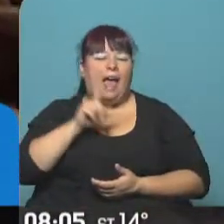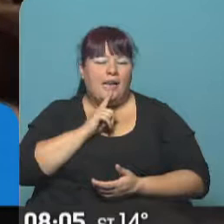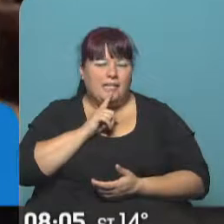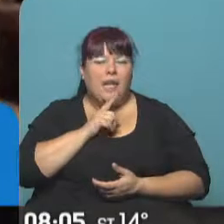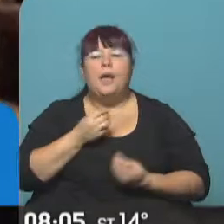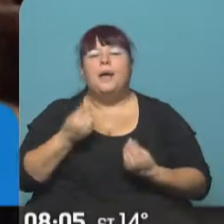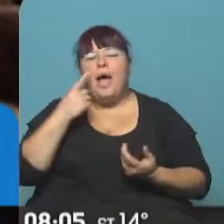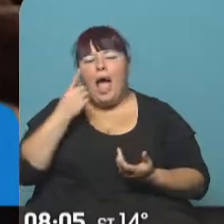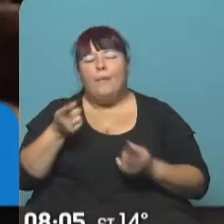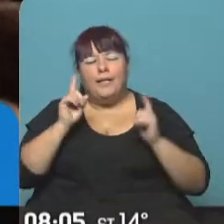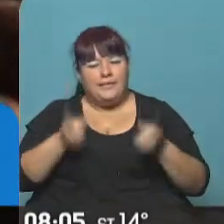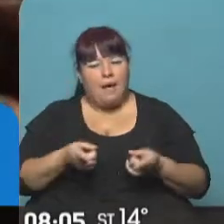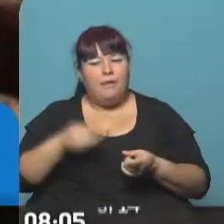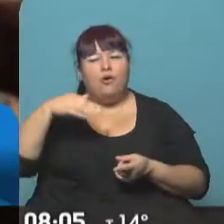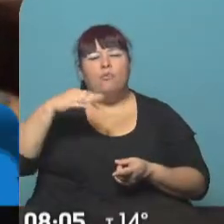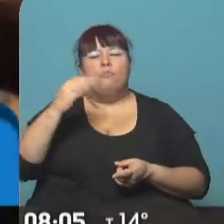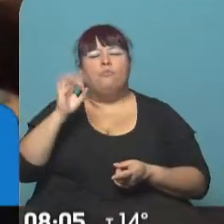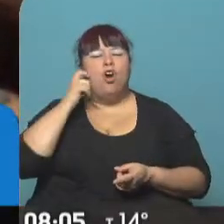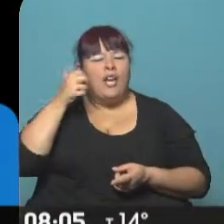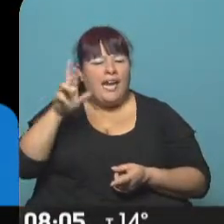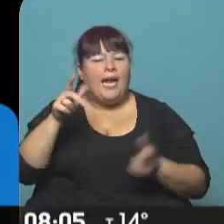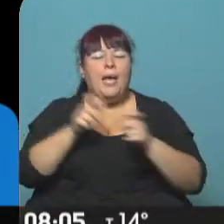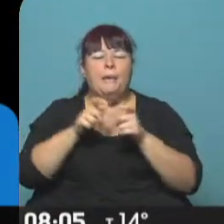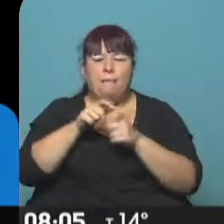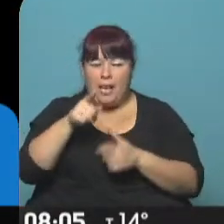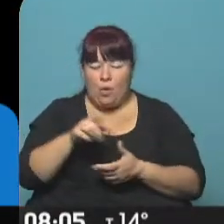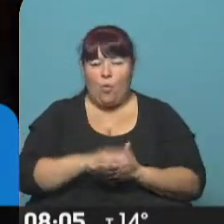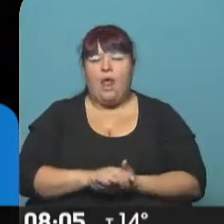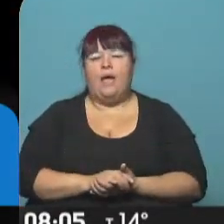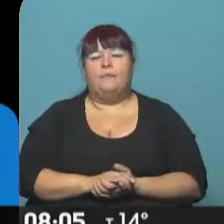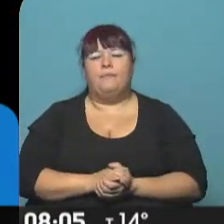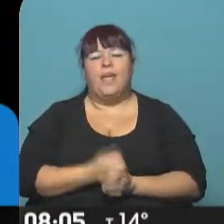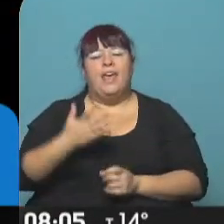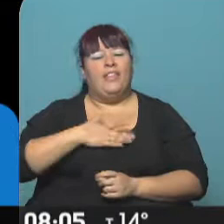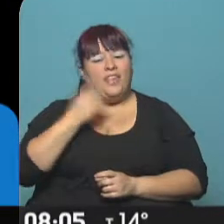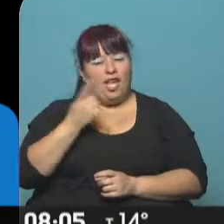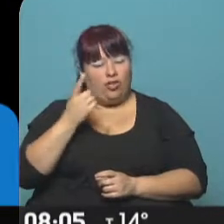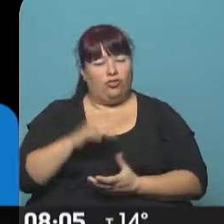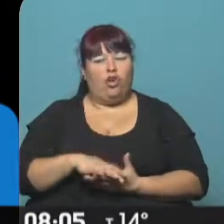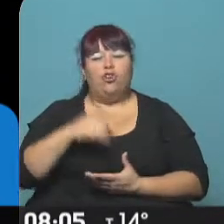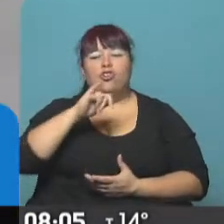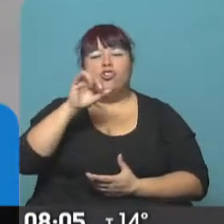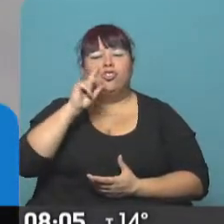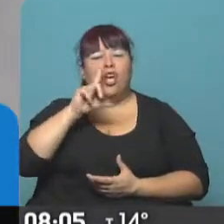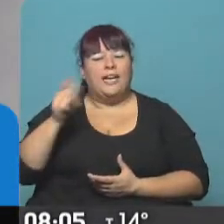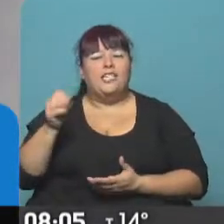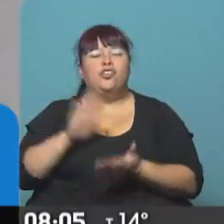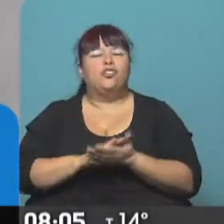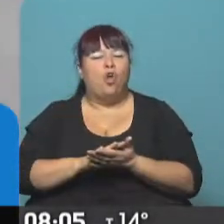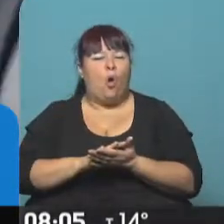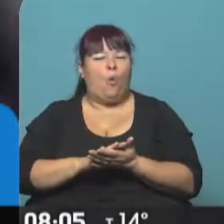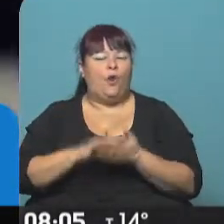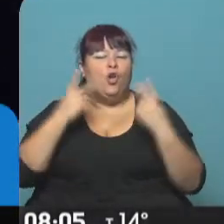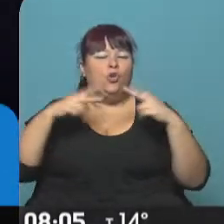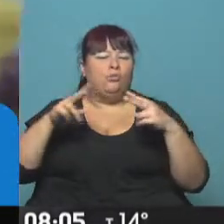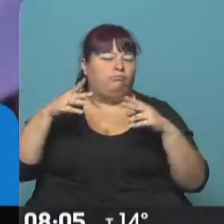está para ver también Monger, que es la película que dirigió Jeff Zorrilla sobre lo que es todo el